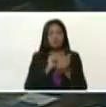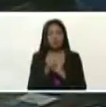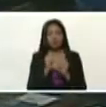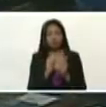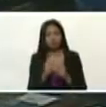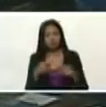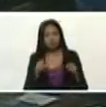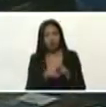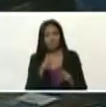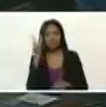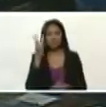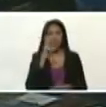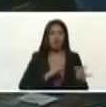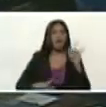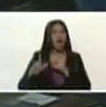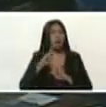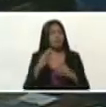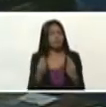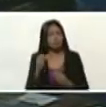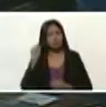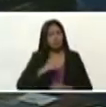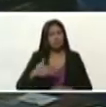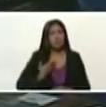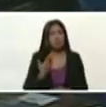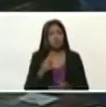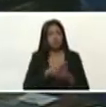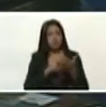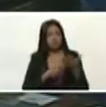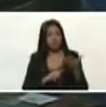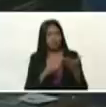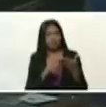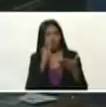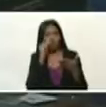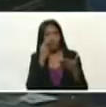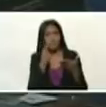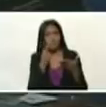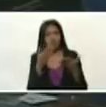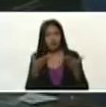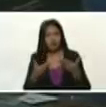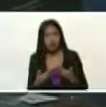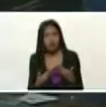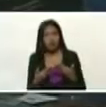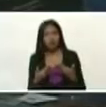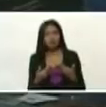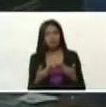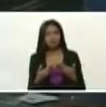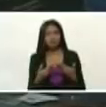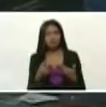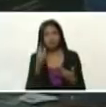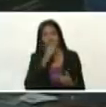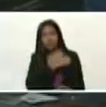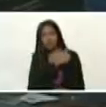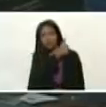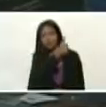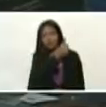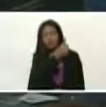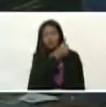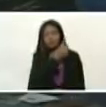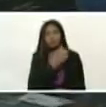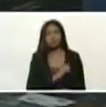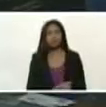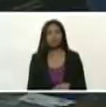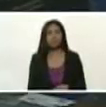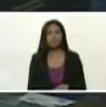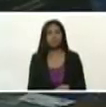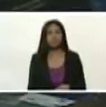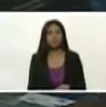Venezuela. Venezuela sí se puede. Estoy leyendo este libro de Noam Chomsky que me acaba de regalar Hugo Cabeza.